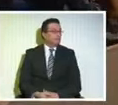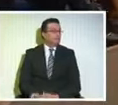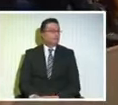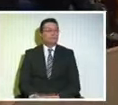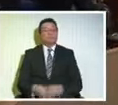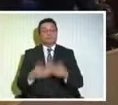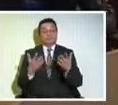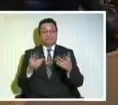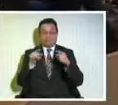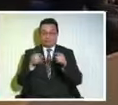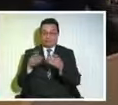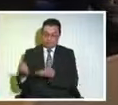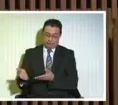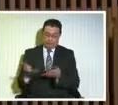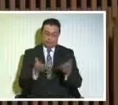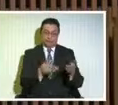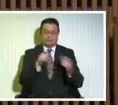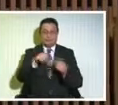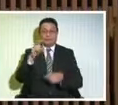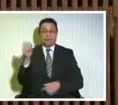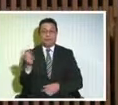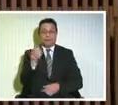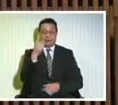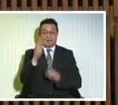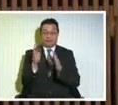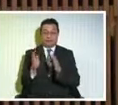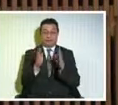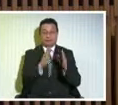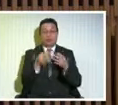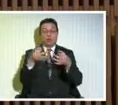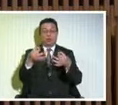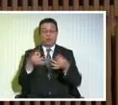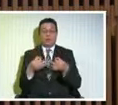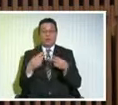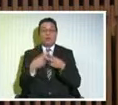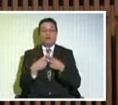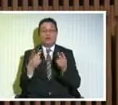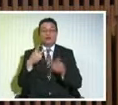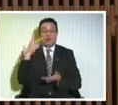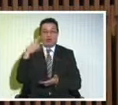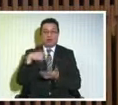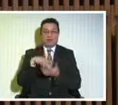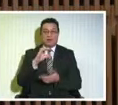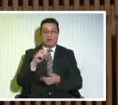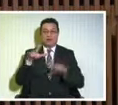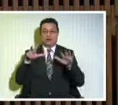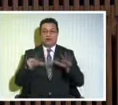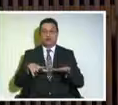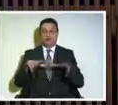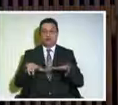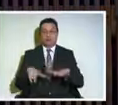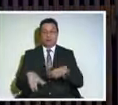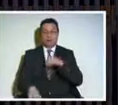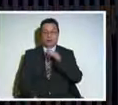Bueno, los queremos dejar a continuación con la primera parte de nuestra cuenta pública 2018.